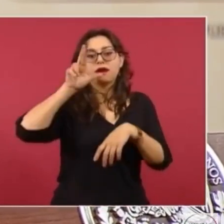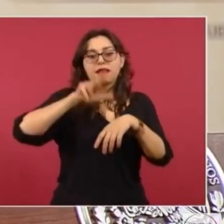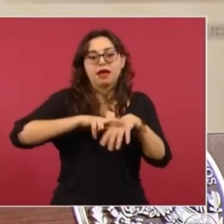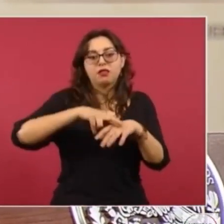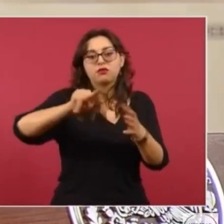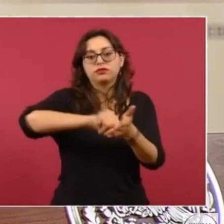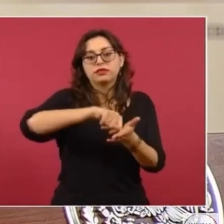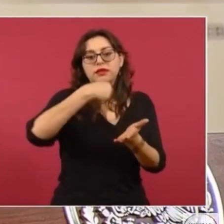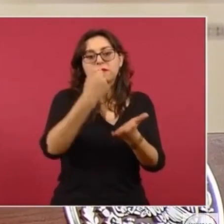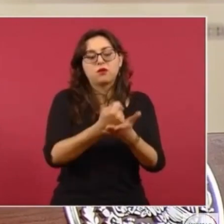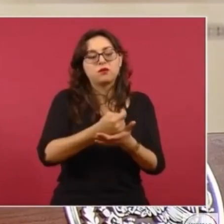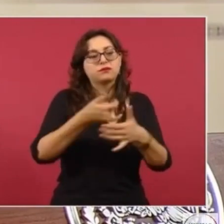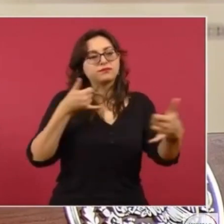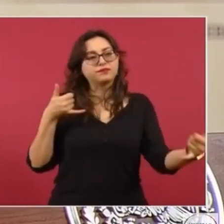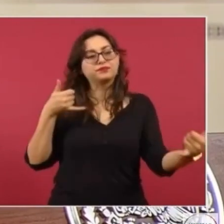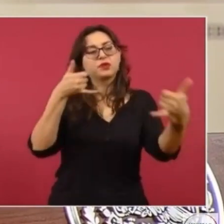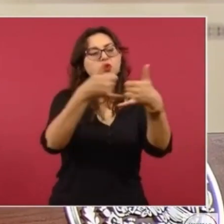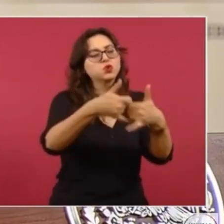hasta